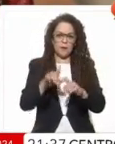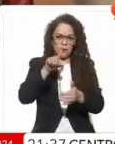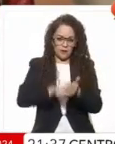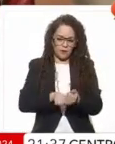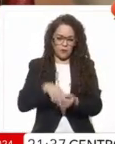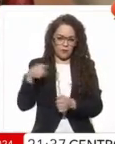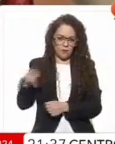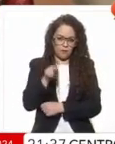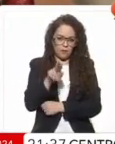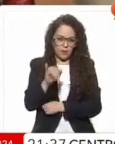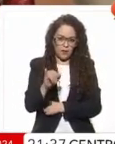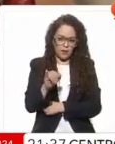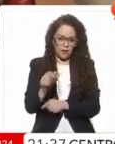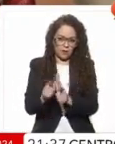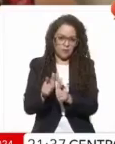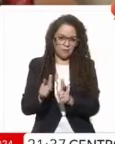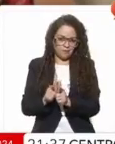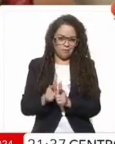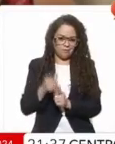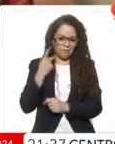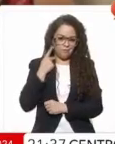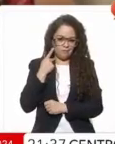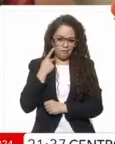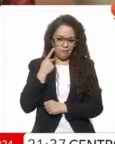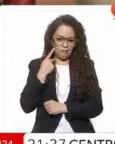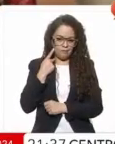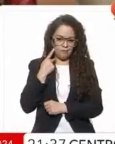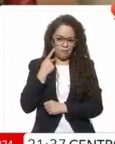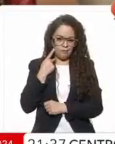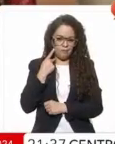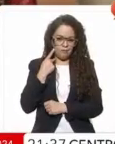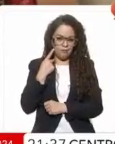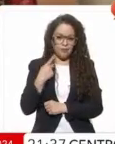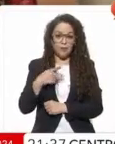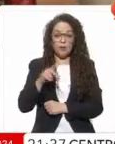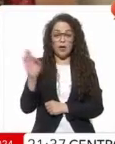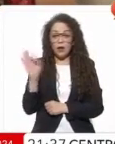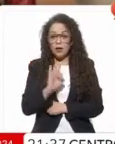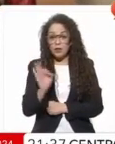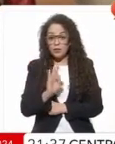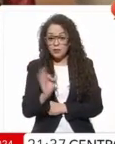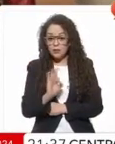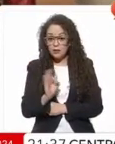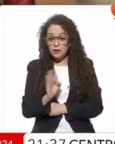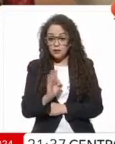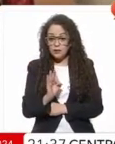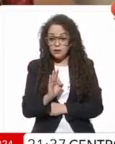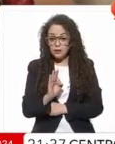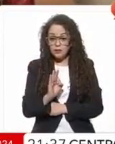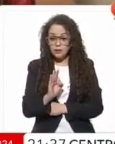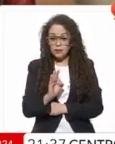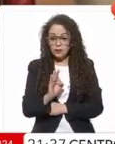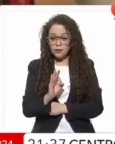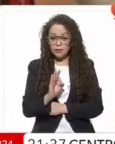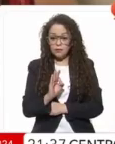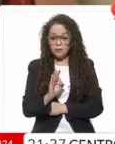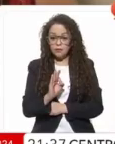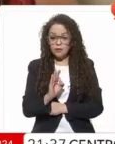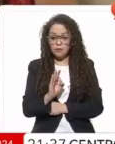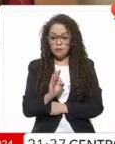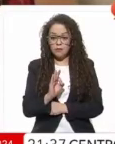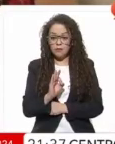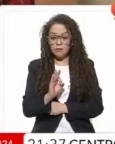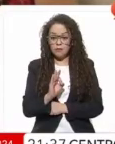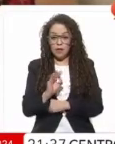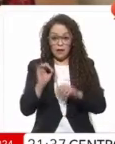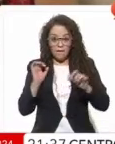haberse hecho al concluir el proceso electoral sin estas condiciones de ilegalidad que